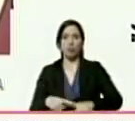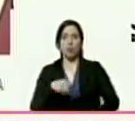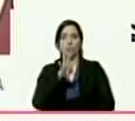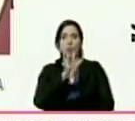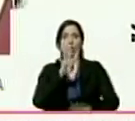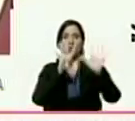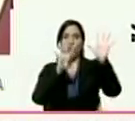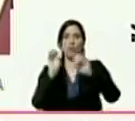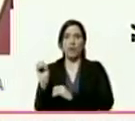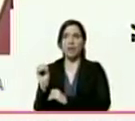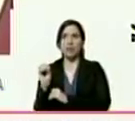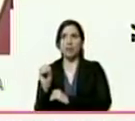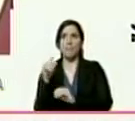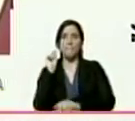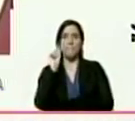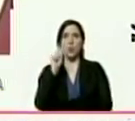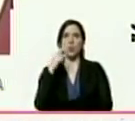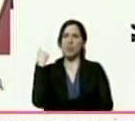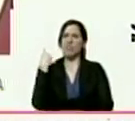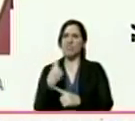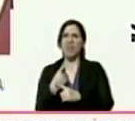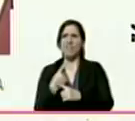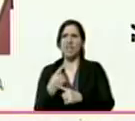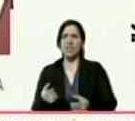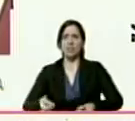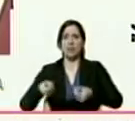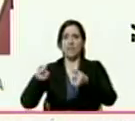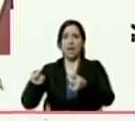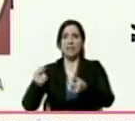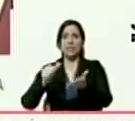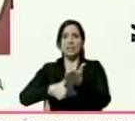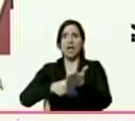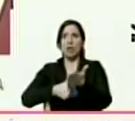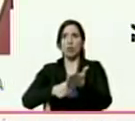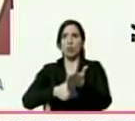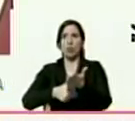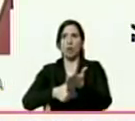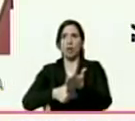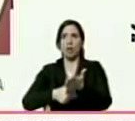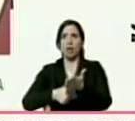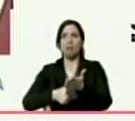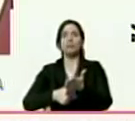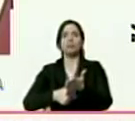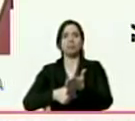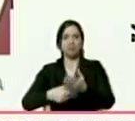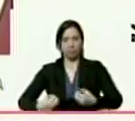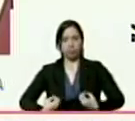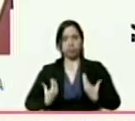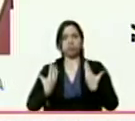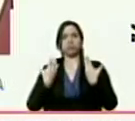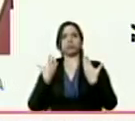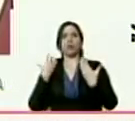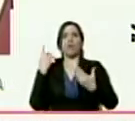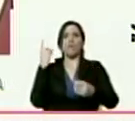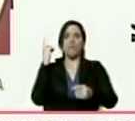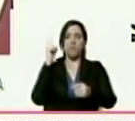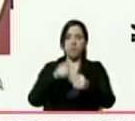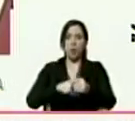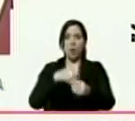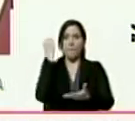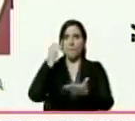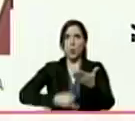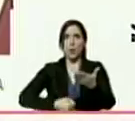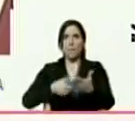490 puntos. ¿Qué debe llevar usted? Su cédula de identidad y sus ganas de pertenecer al Partido Socialista Unido